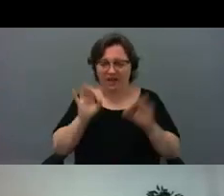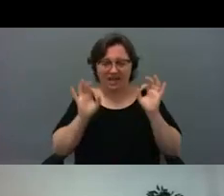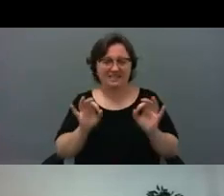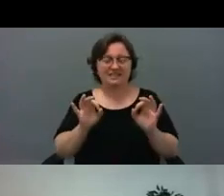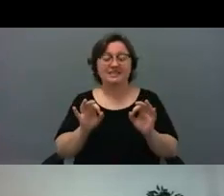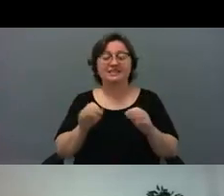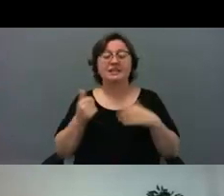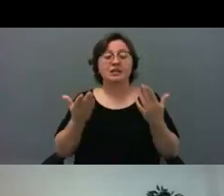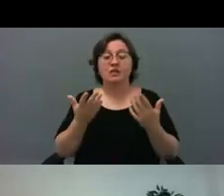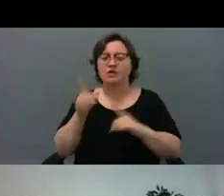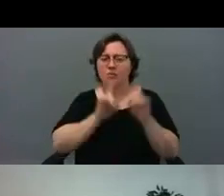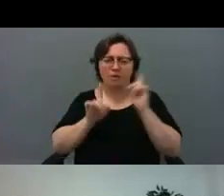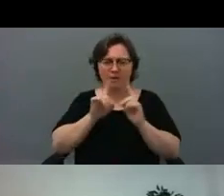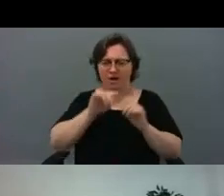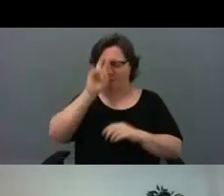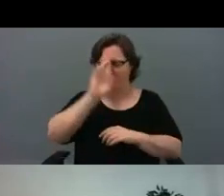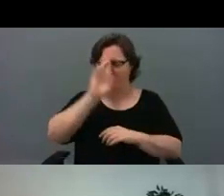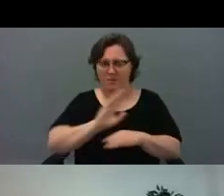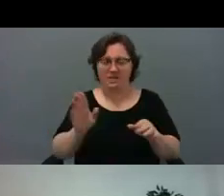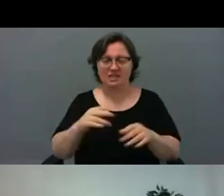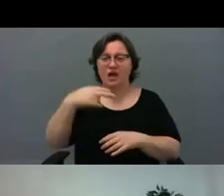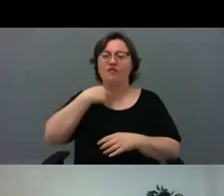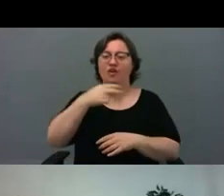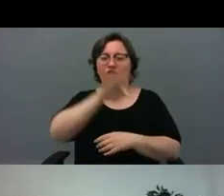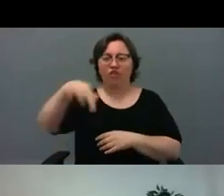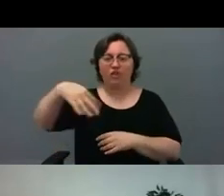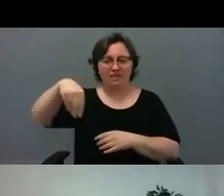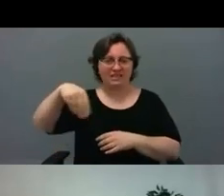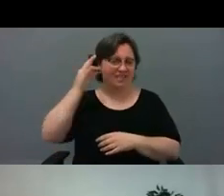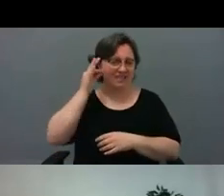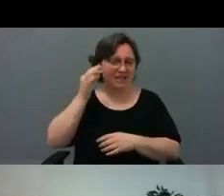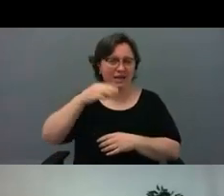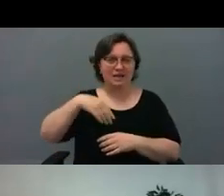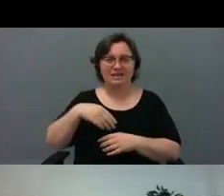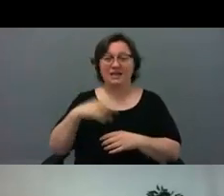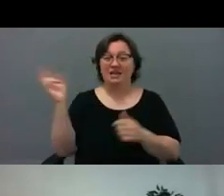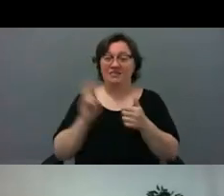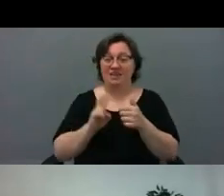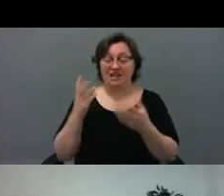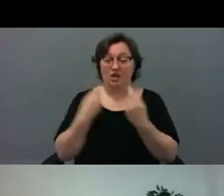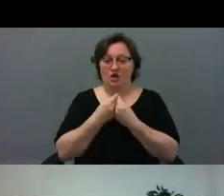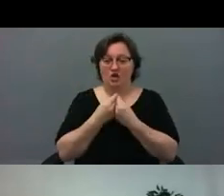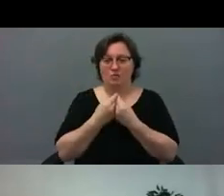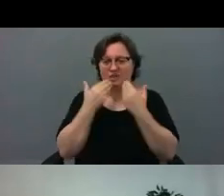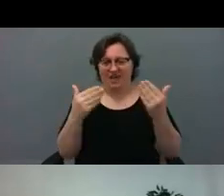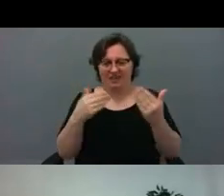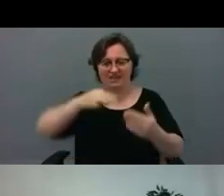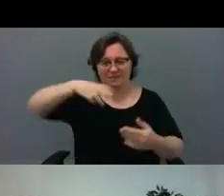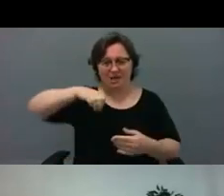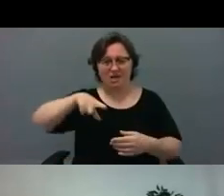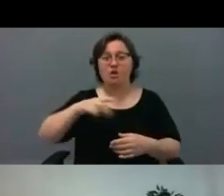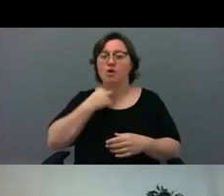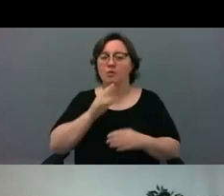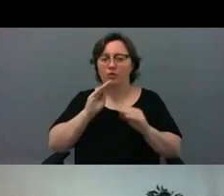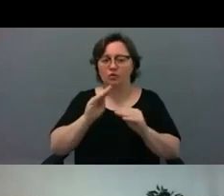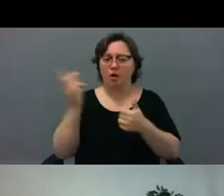que, sin problema alguna, tuya es la palabra. Muchas gracias por tu presencia. Muchas gracias por tus palabras,